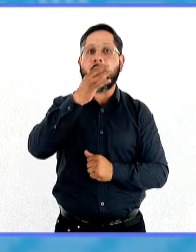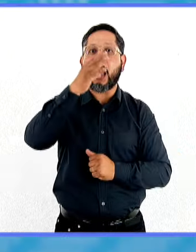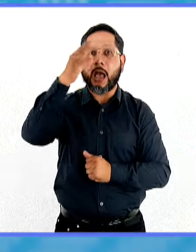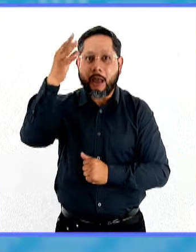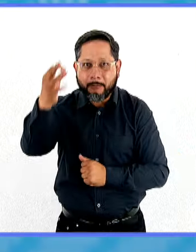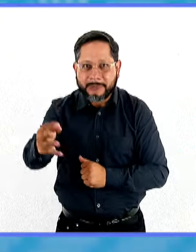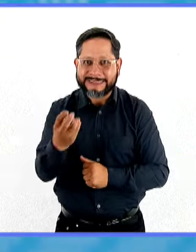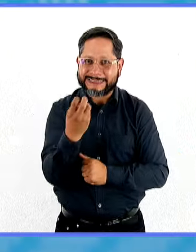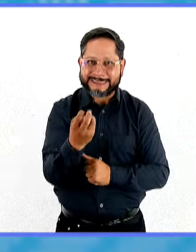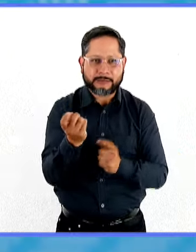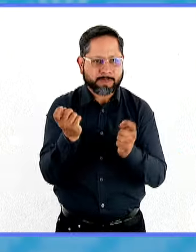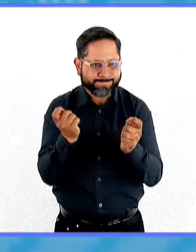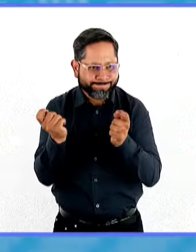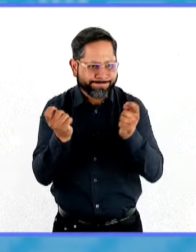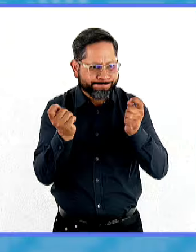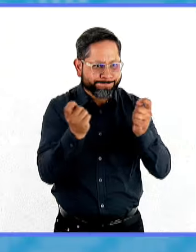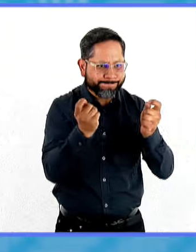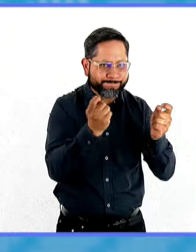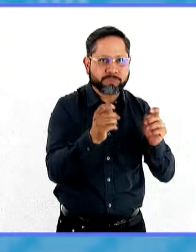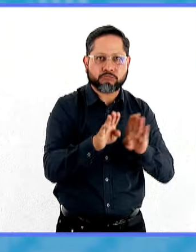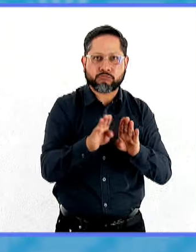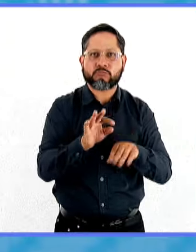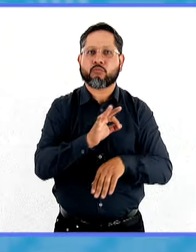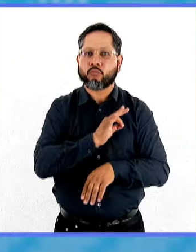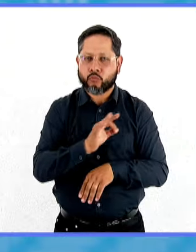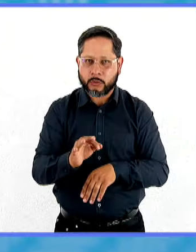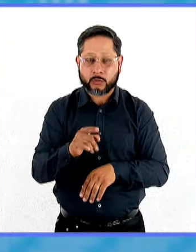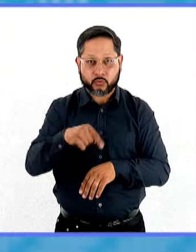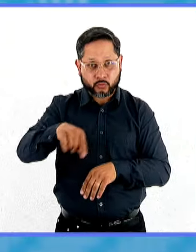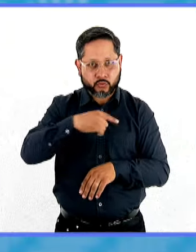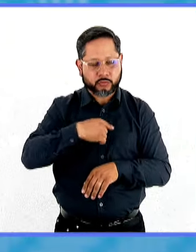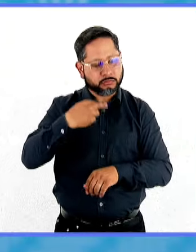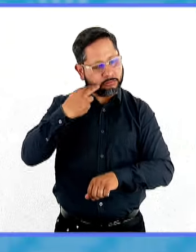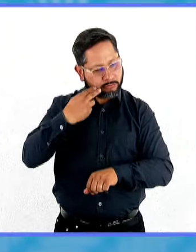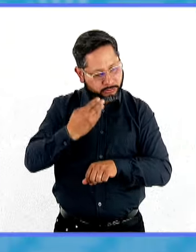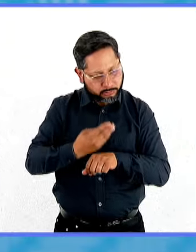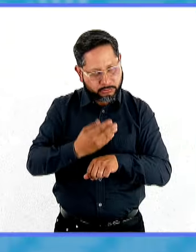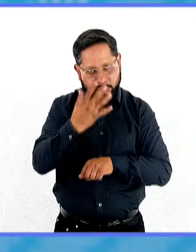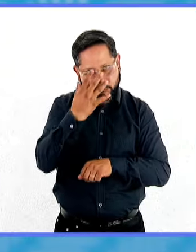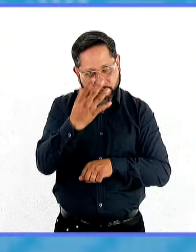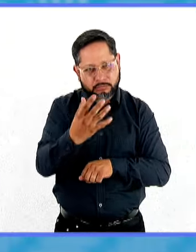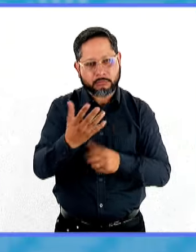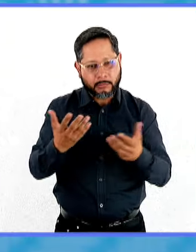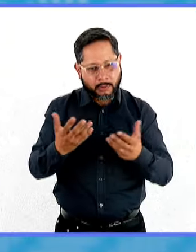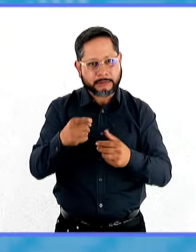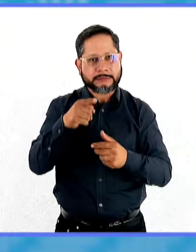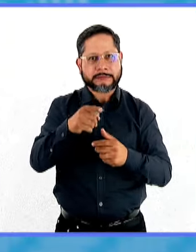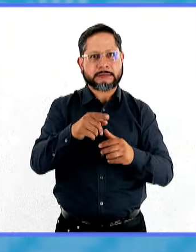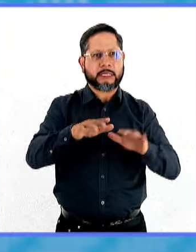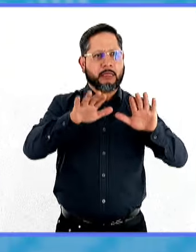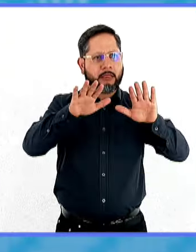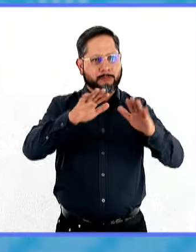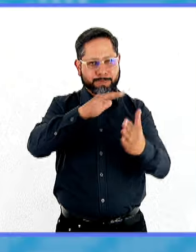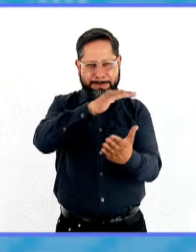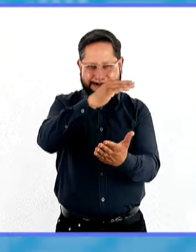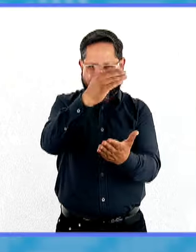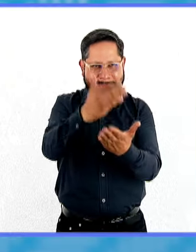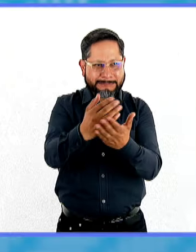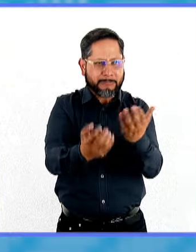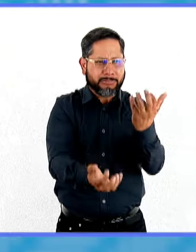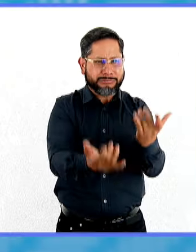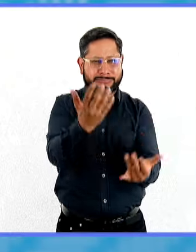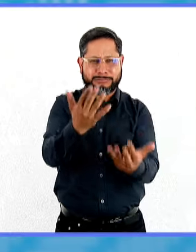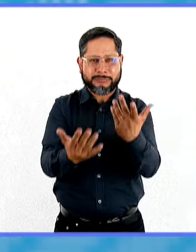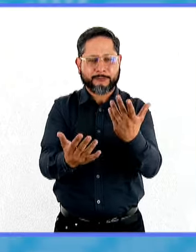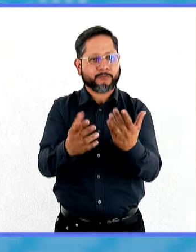principal forma de controlar los incendios forestales seamos corresponsables también de de detener estos desastres naturales doora